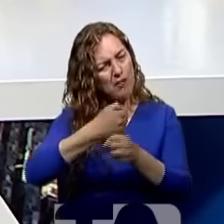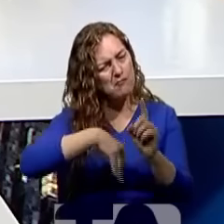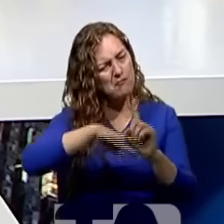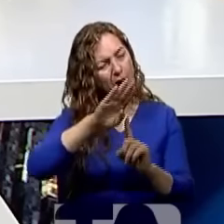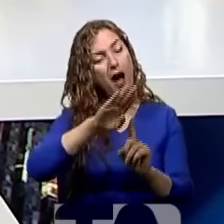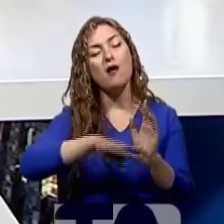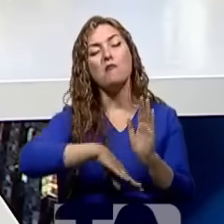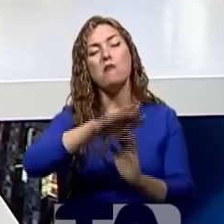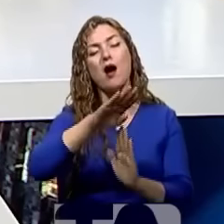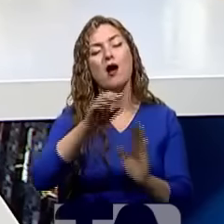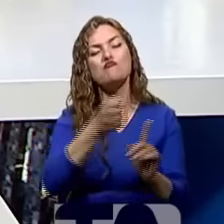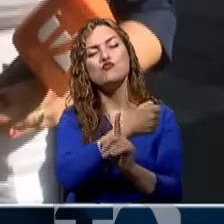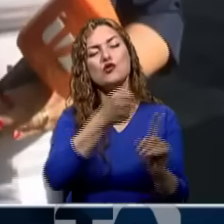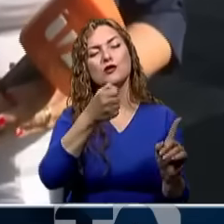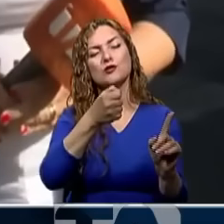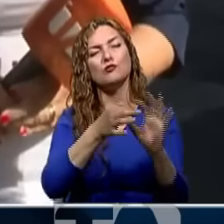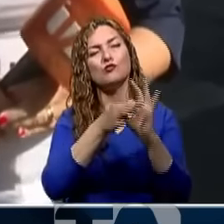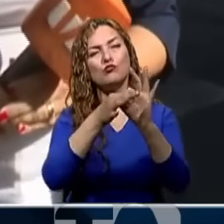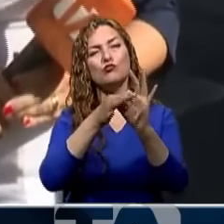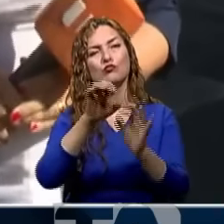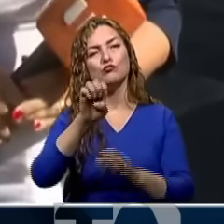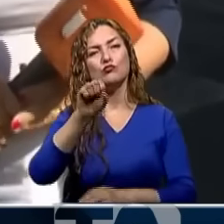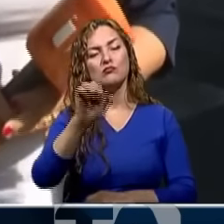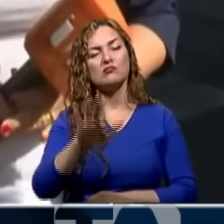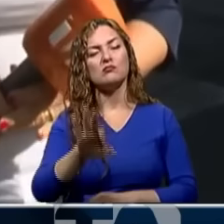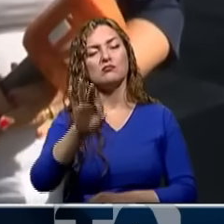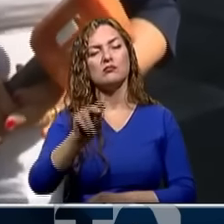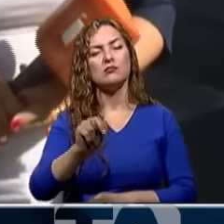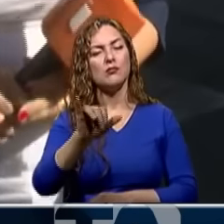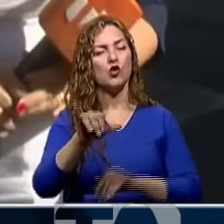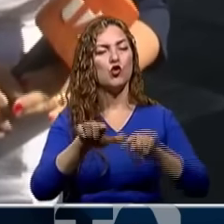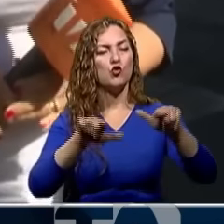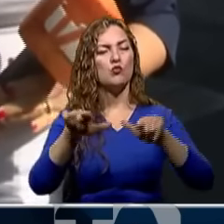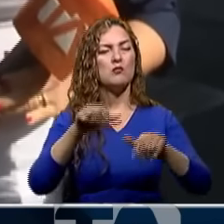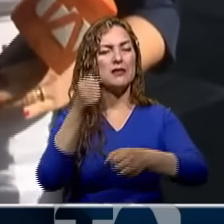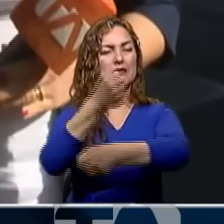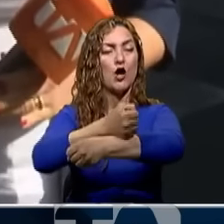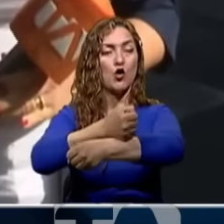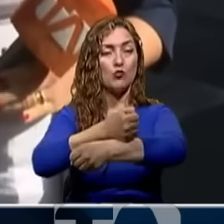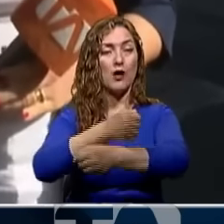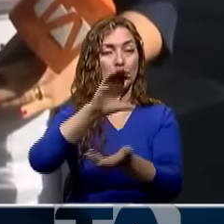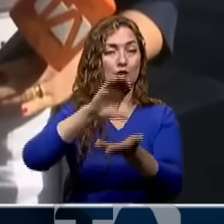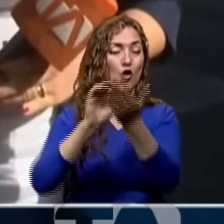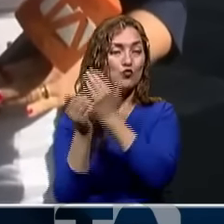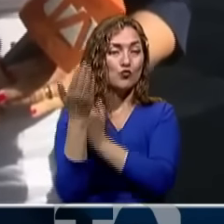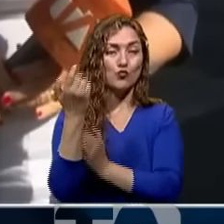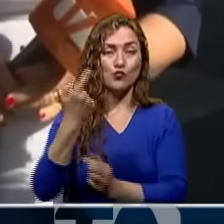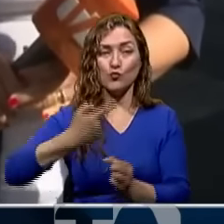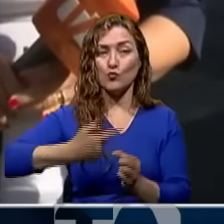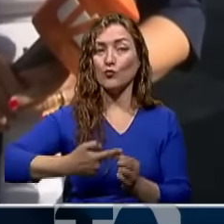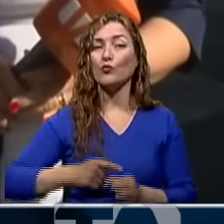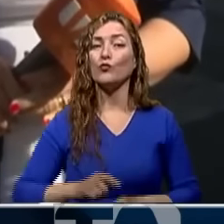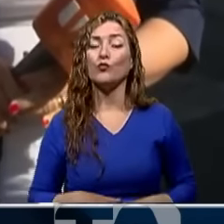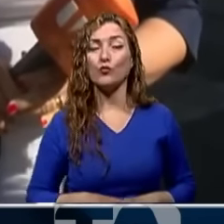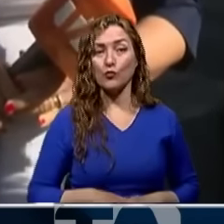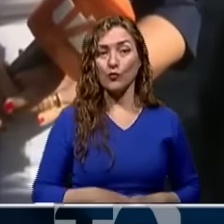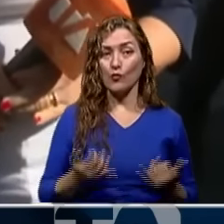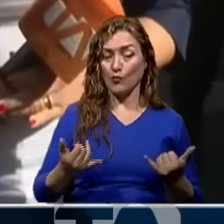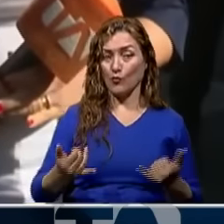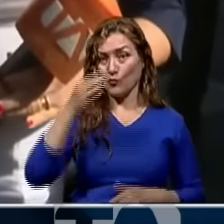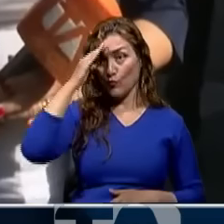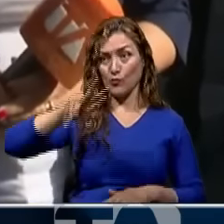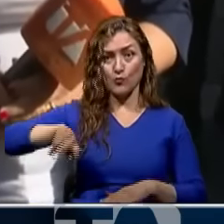de la capital. Y nuestra compañera Stephanie Paz se encuentra en el sector de San Roque, en el centro histórico de la ciudad, en donde a esta hora se